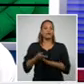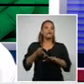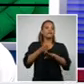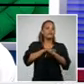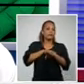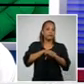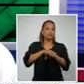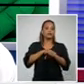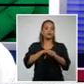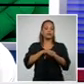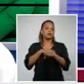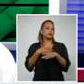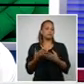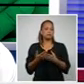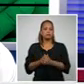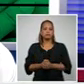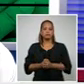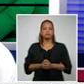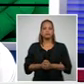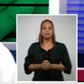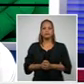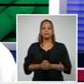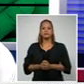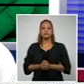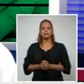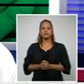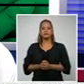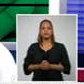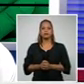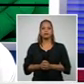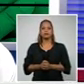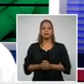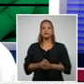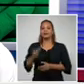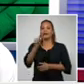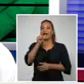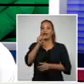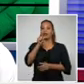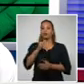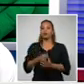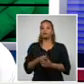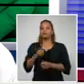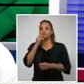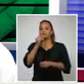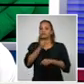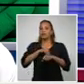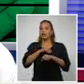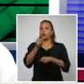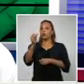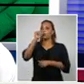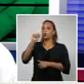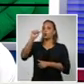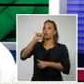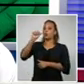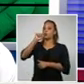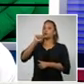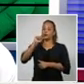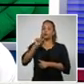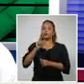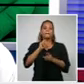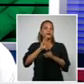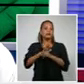lo que realmente tenía un cierto grado de alcoholismo, ¿no? Este paciente inicialmente